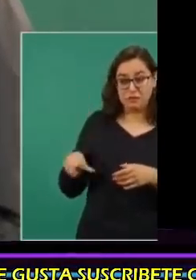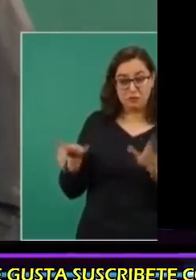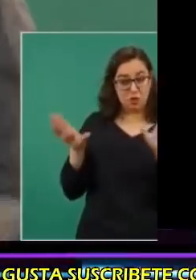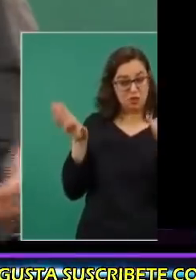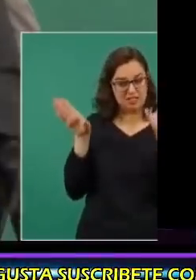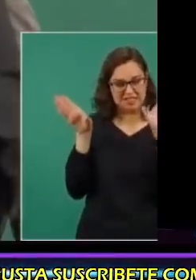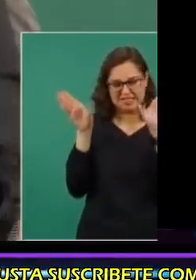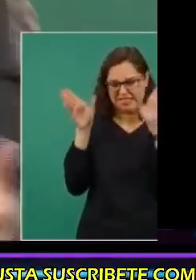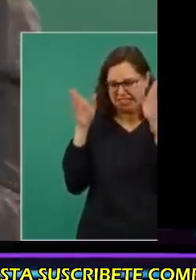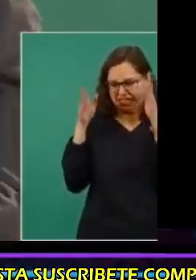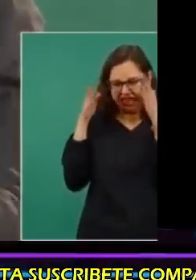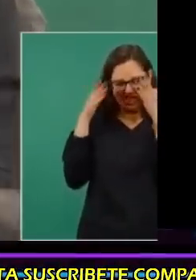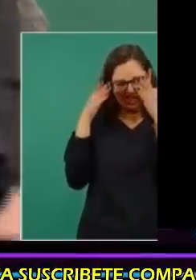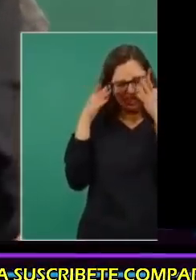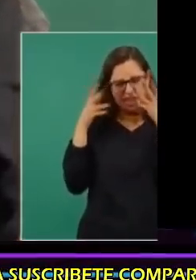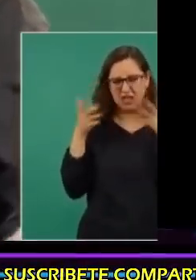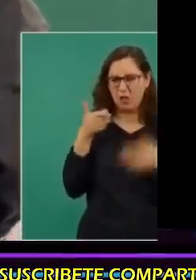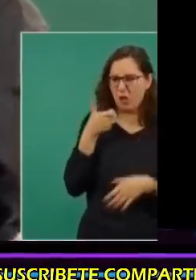pero